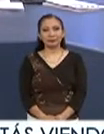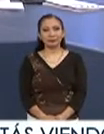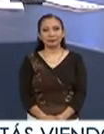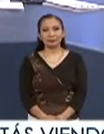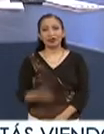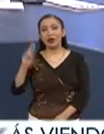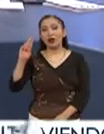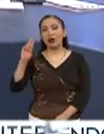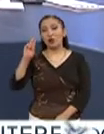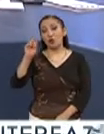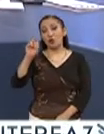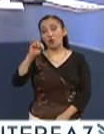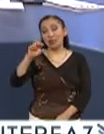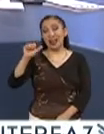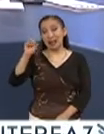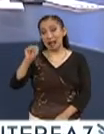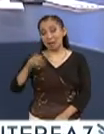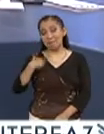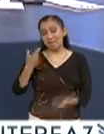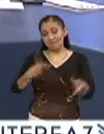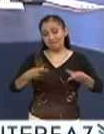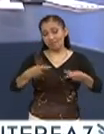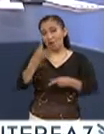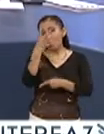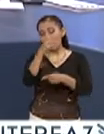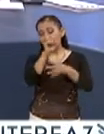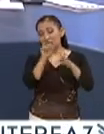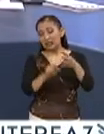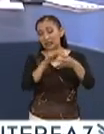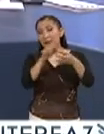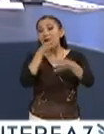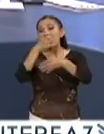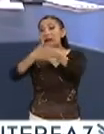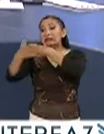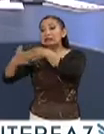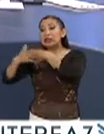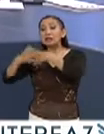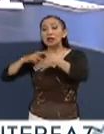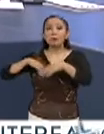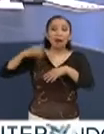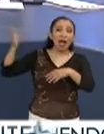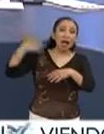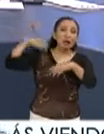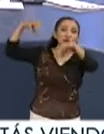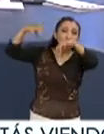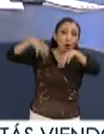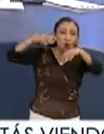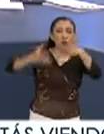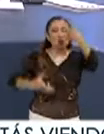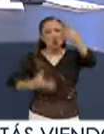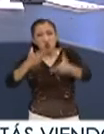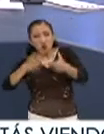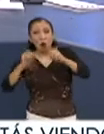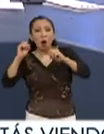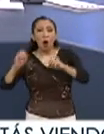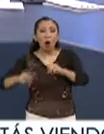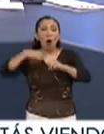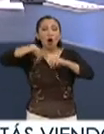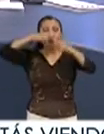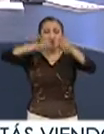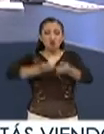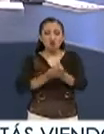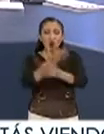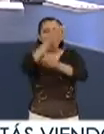Y la Universidad Nacional Autónoma de México desarrolla 4 sistemas de alerta sobre tormentas severas, incendios o caídas de